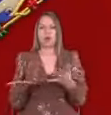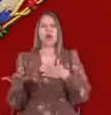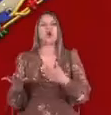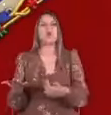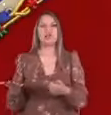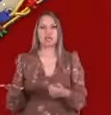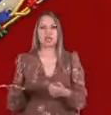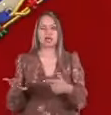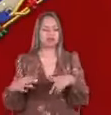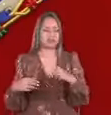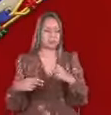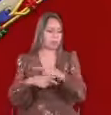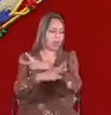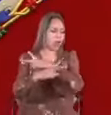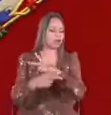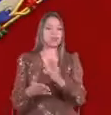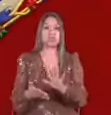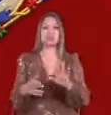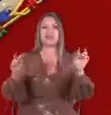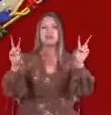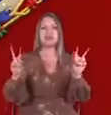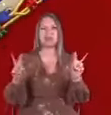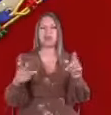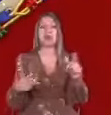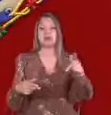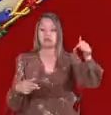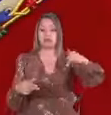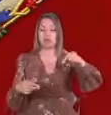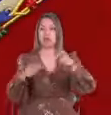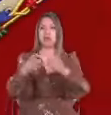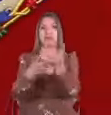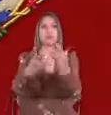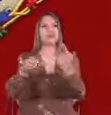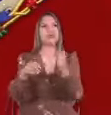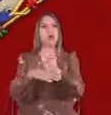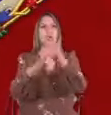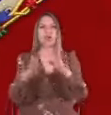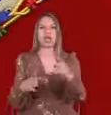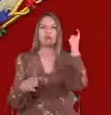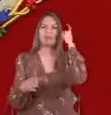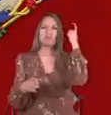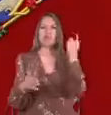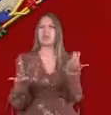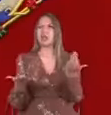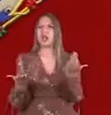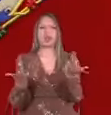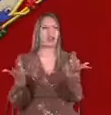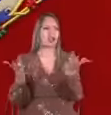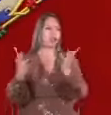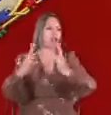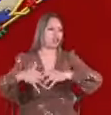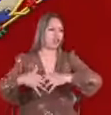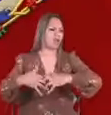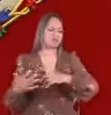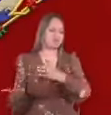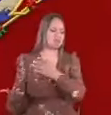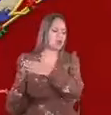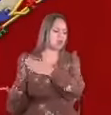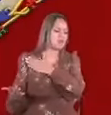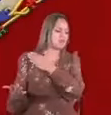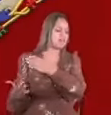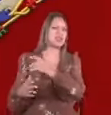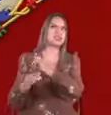a la democracia. La gente piensa que el país está mal, que va por mal camino, por el camino equivocado. No confía en ninguna